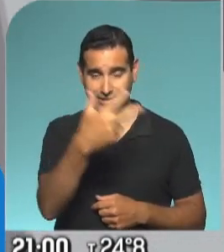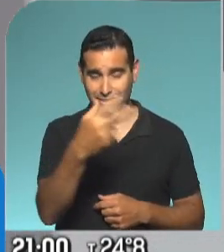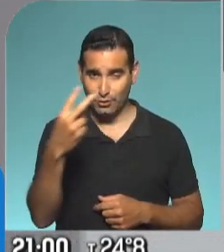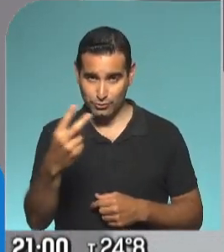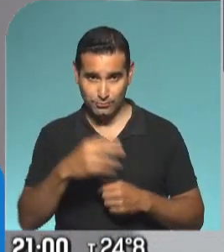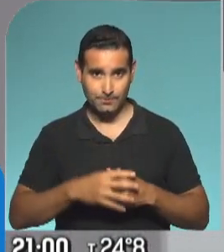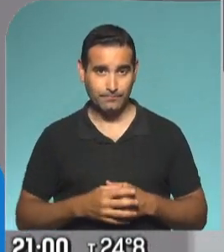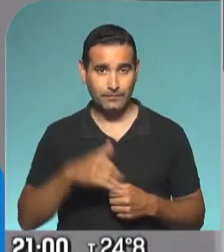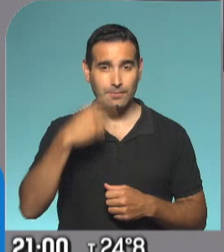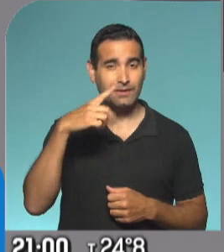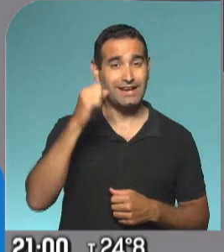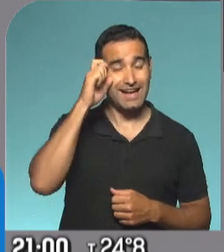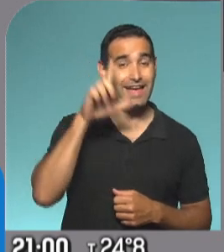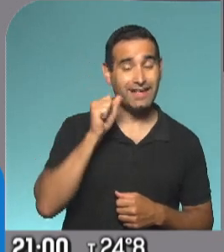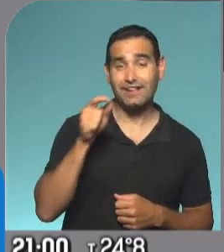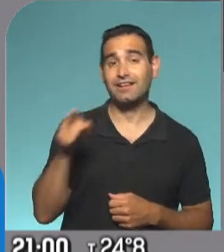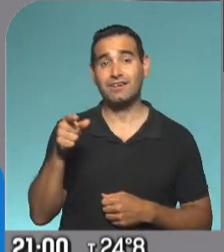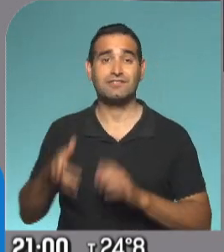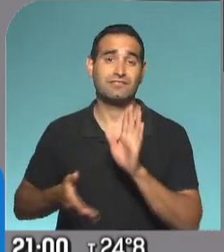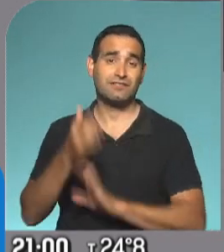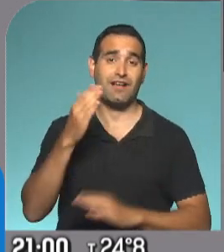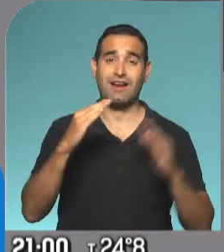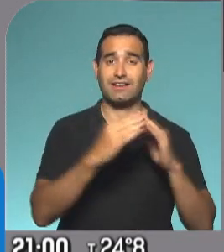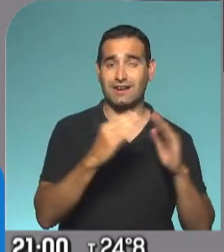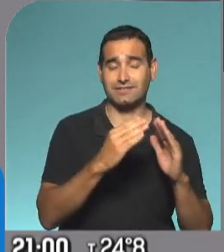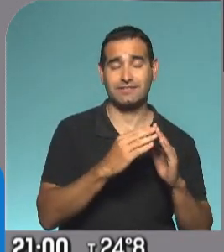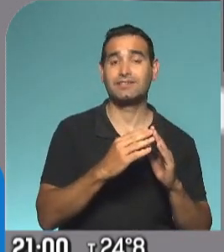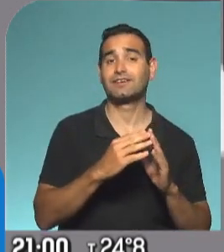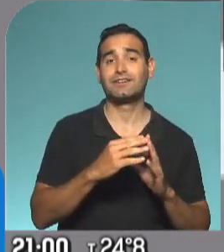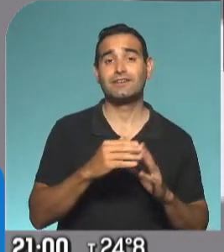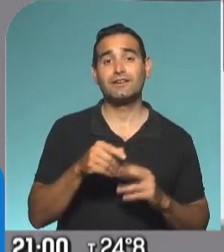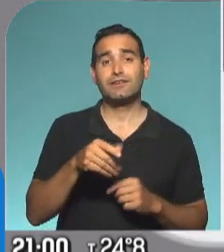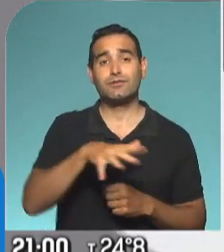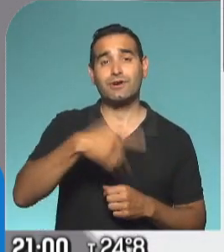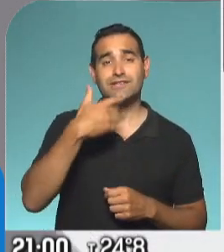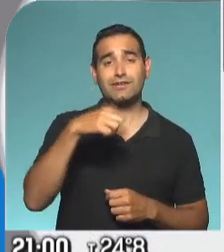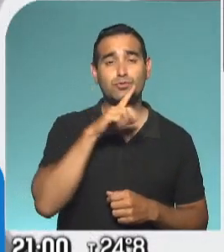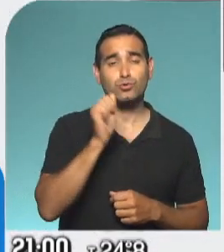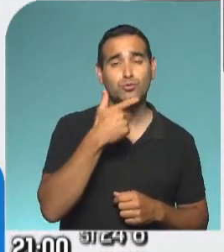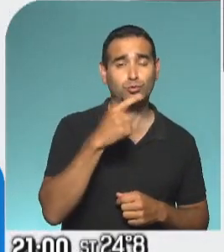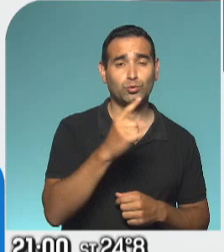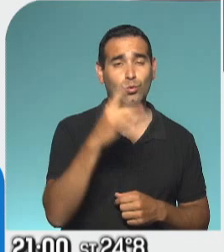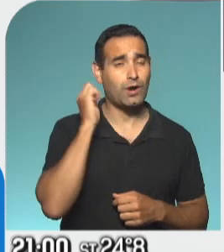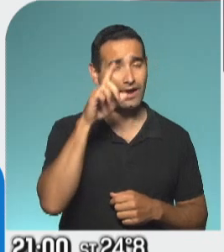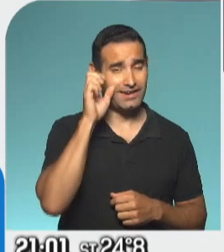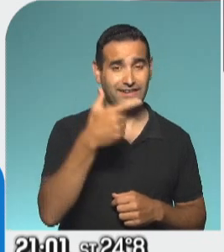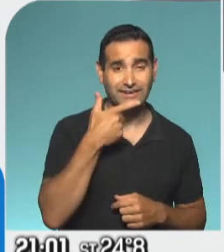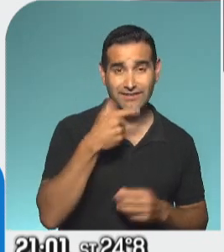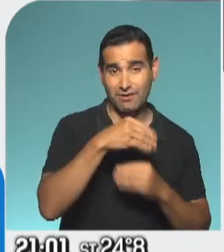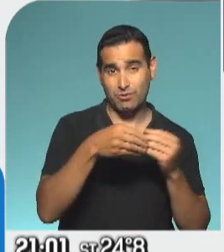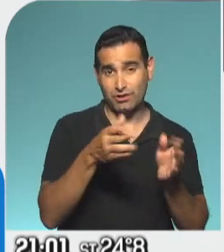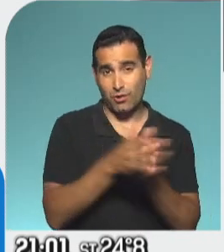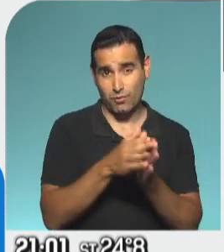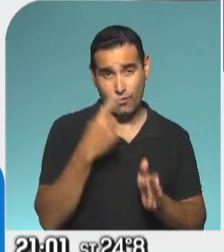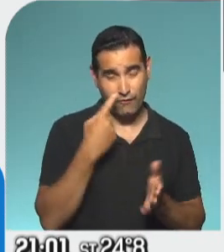117-021-5332. Micaela se estaba dirigiendo desde Versalles hasta Santos Lugares, donde reside con su familia y fue vista por